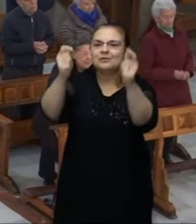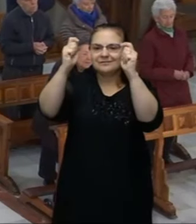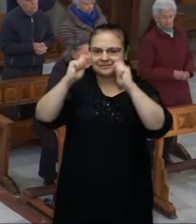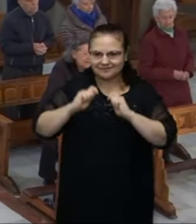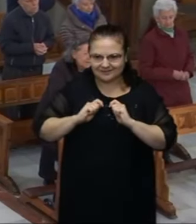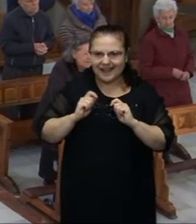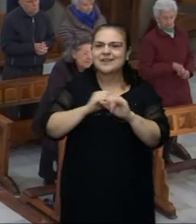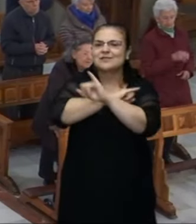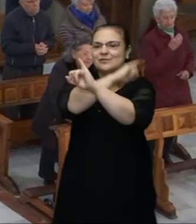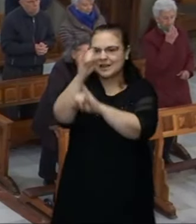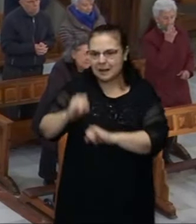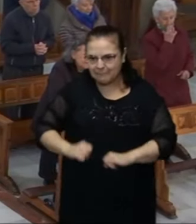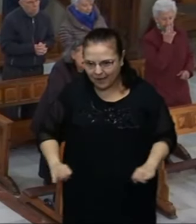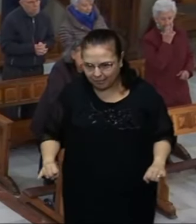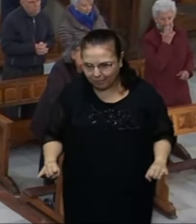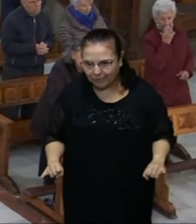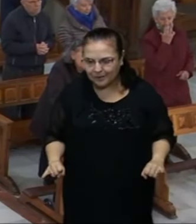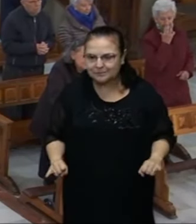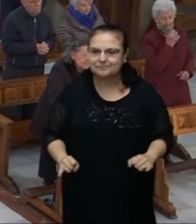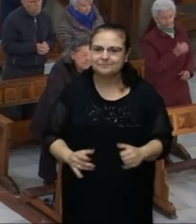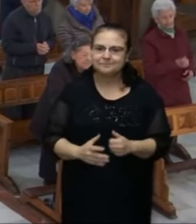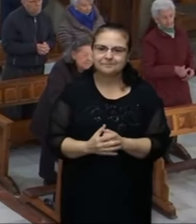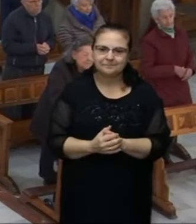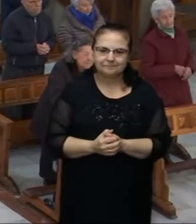mundo, danos la paz.